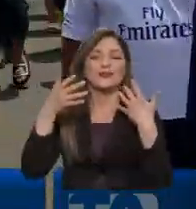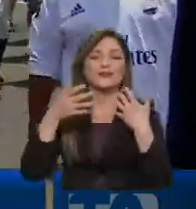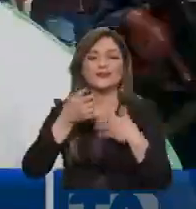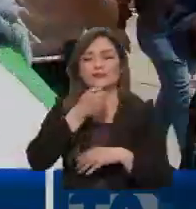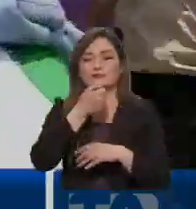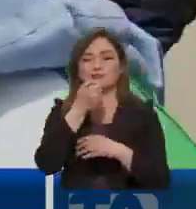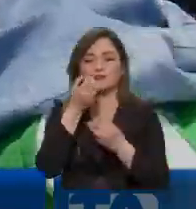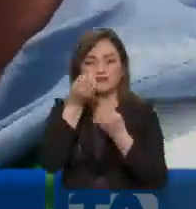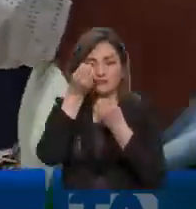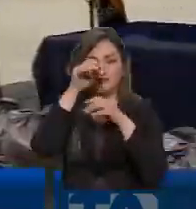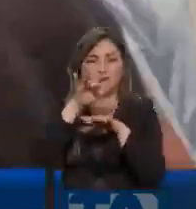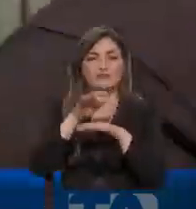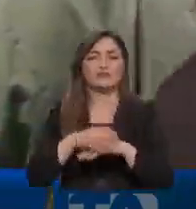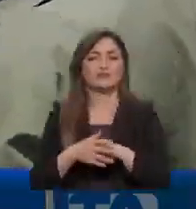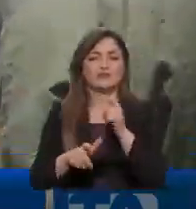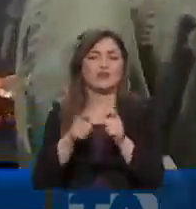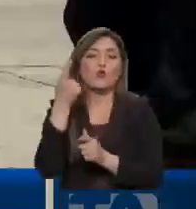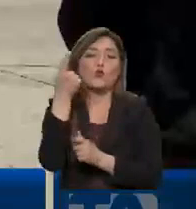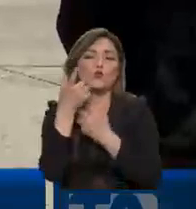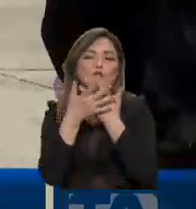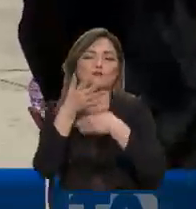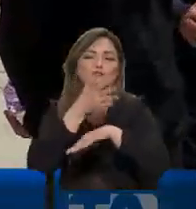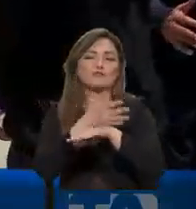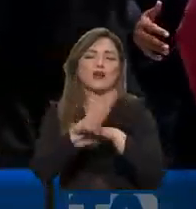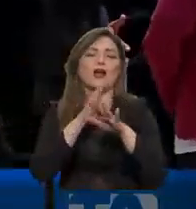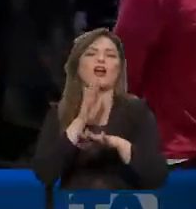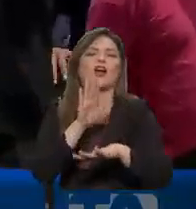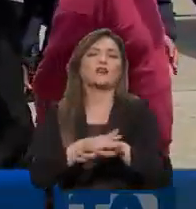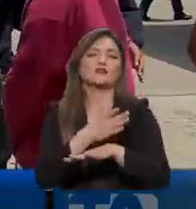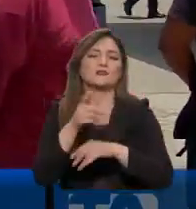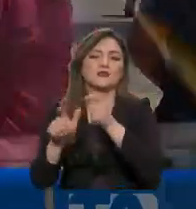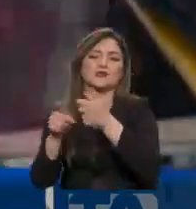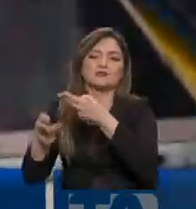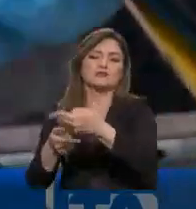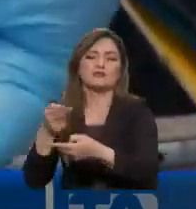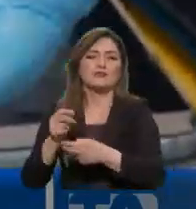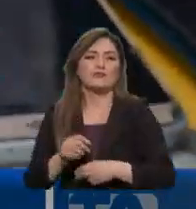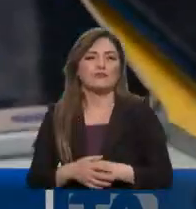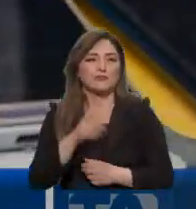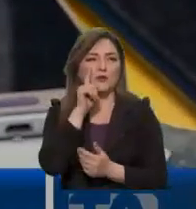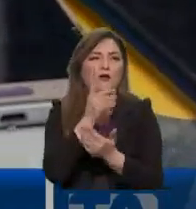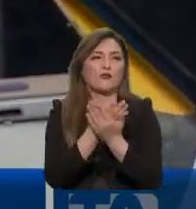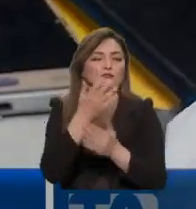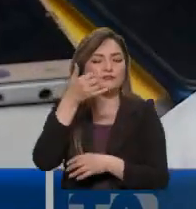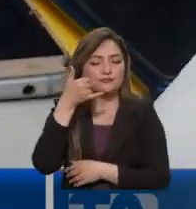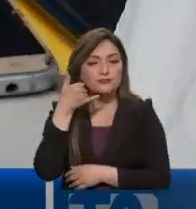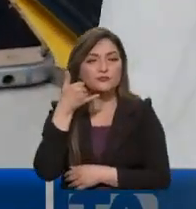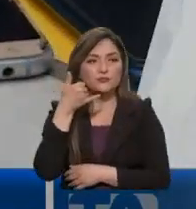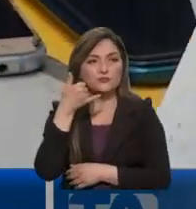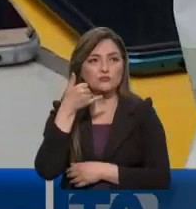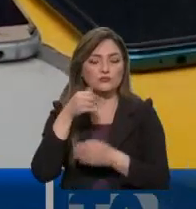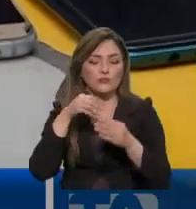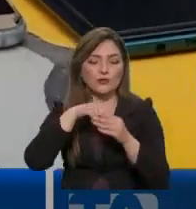rueda de prensa. De los tripulantes, solo uno tiene antecedentes penales por tráfico de personas, en tanto que entre las evidencias hay teléfonos celulares